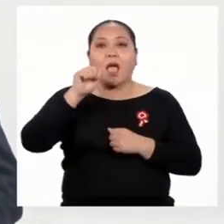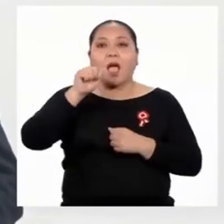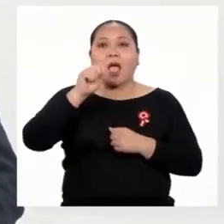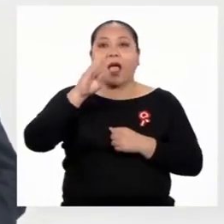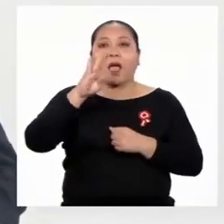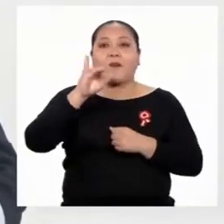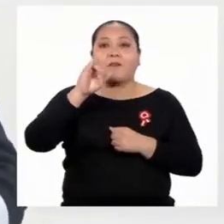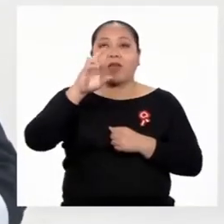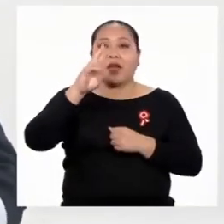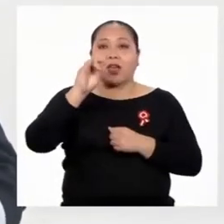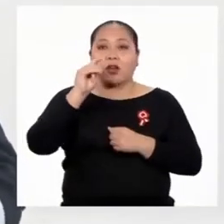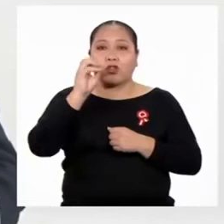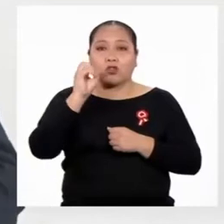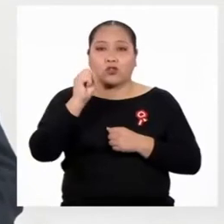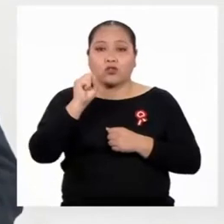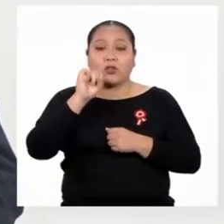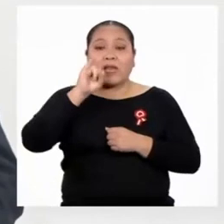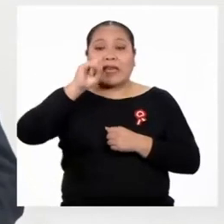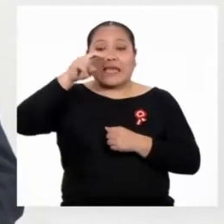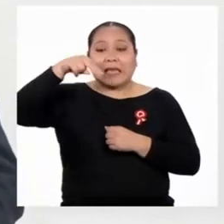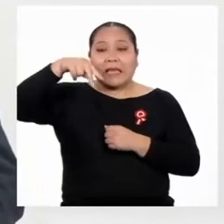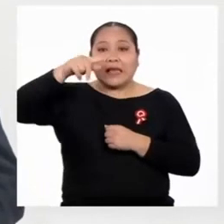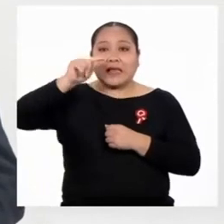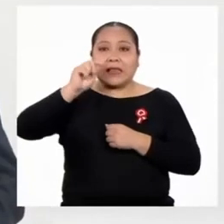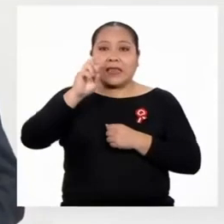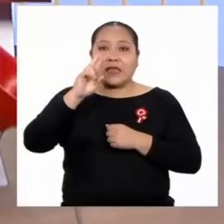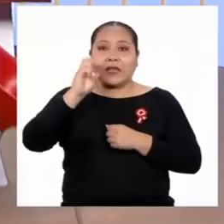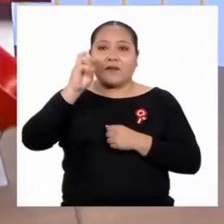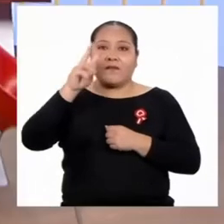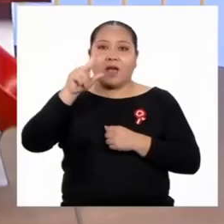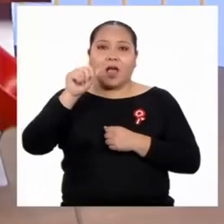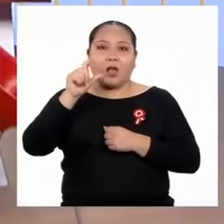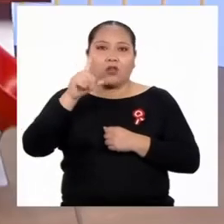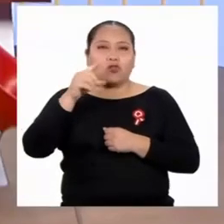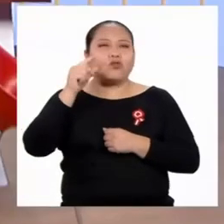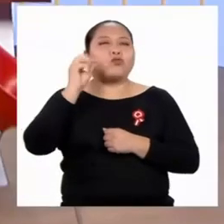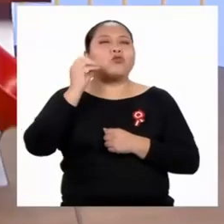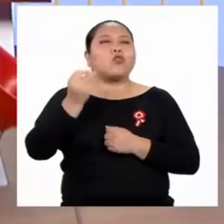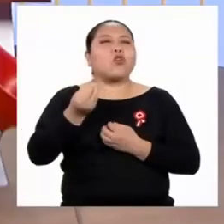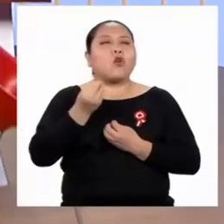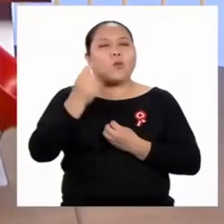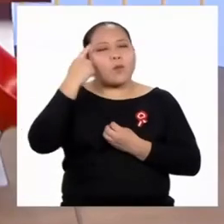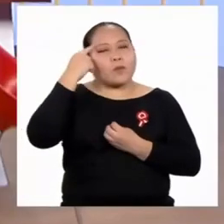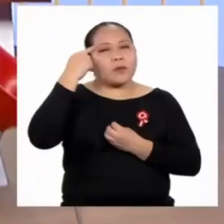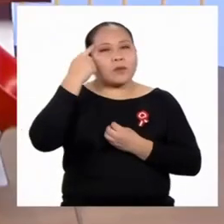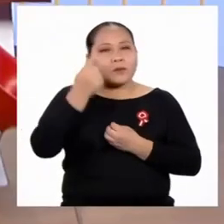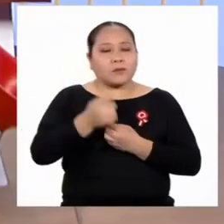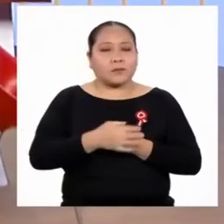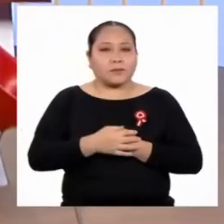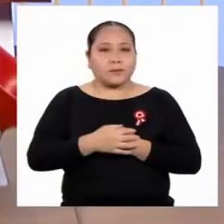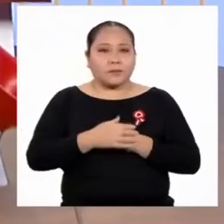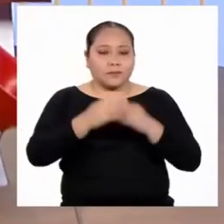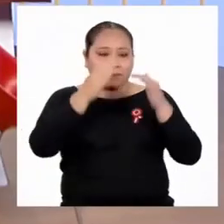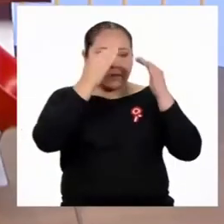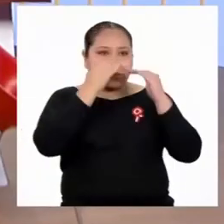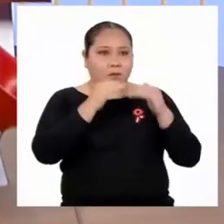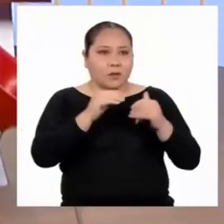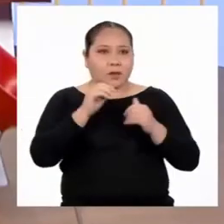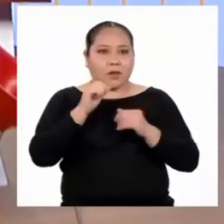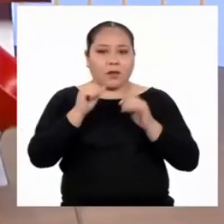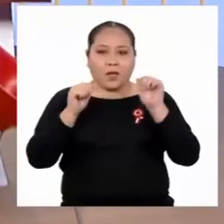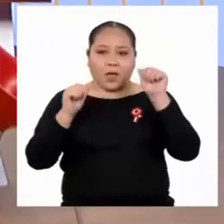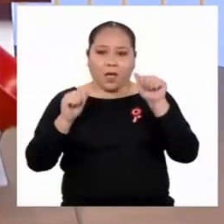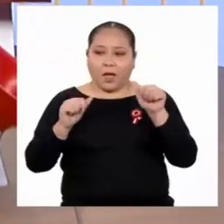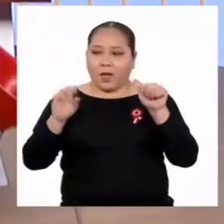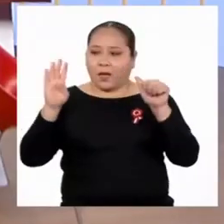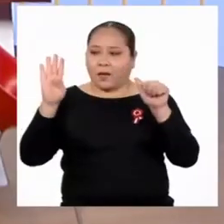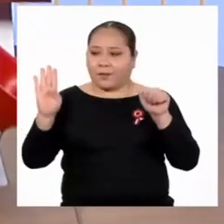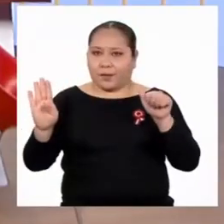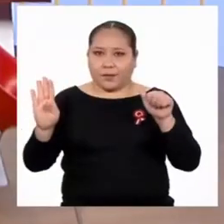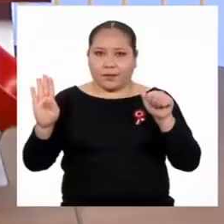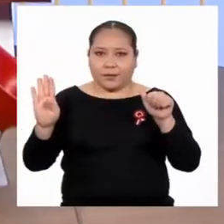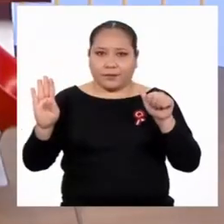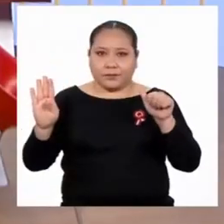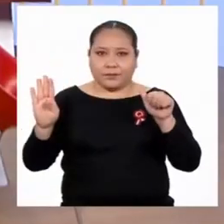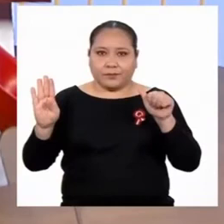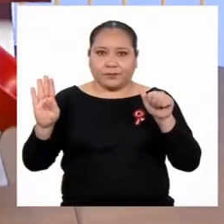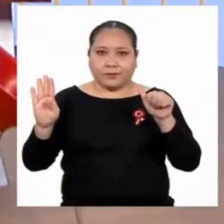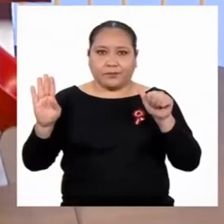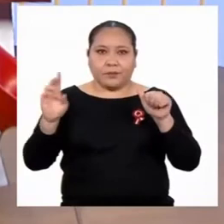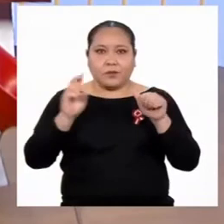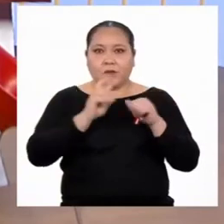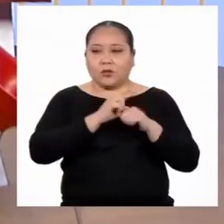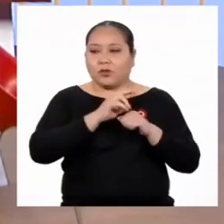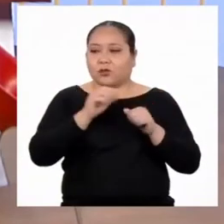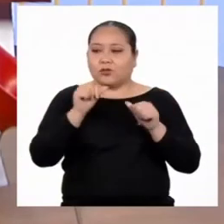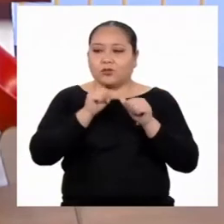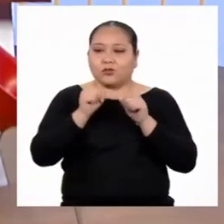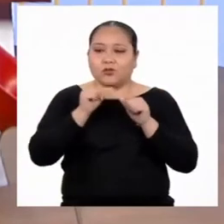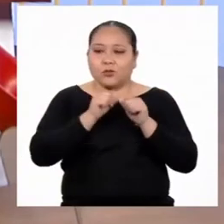abiertos. ¿Cómo crees que funcionan? El intervalo 2 abierto de A a B está formado por todos